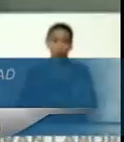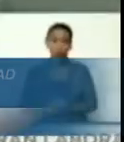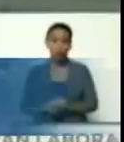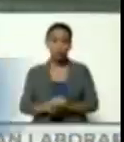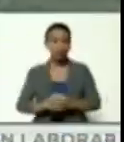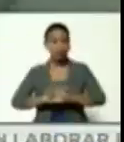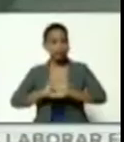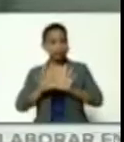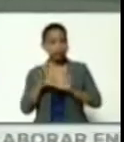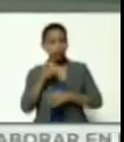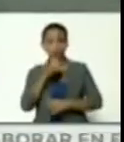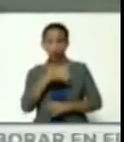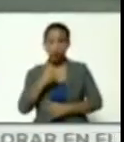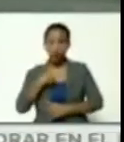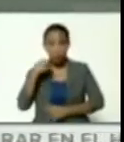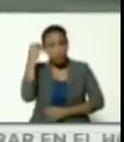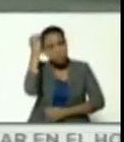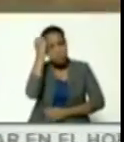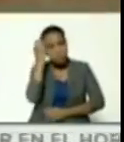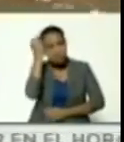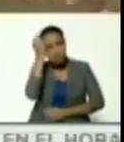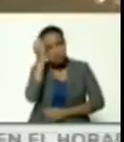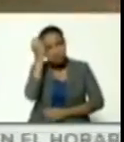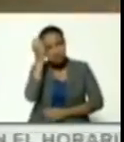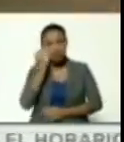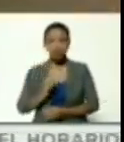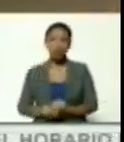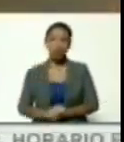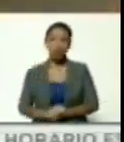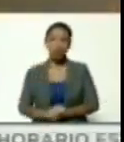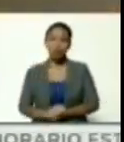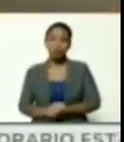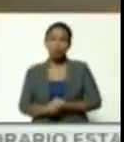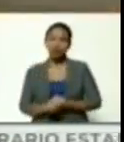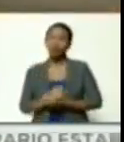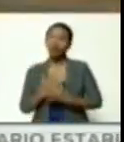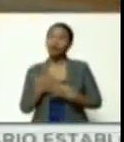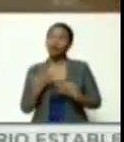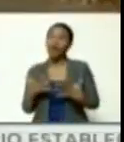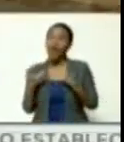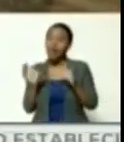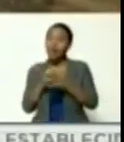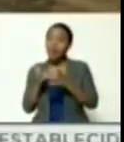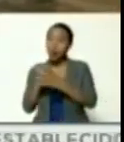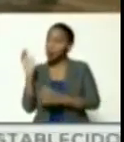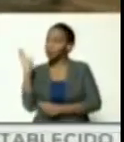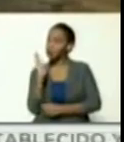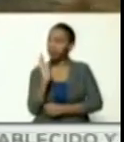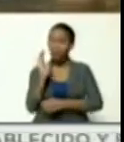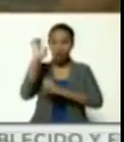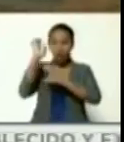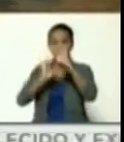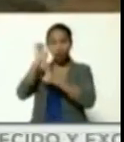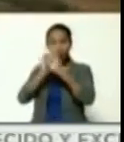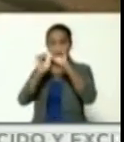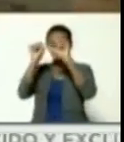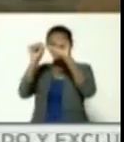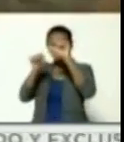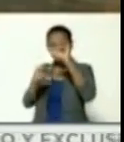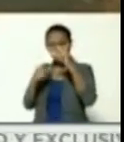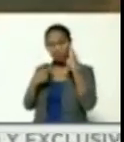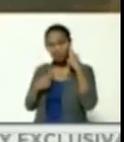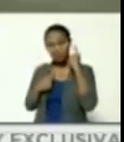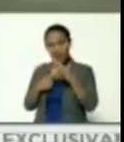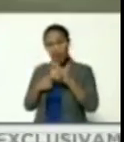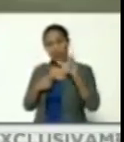Ya, bueno, estoy pensando y el equipo ha venido evaluando la necesidad